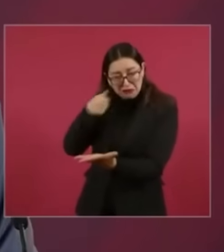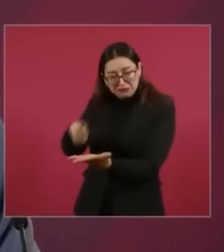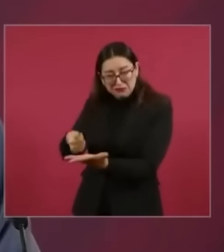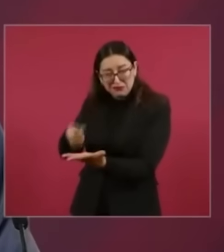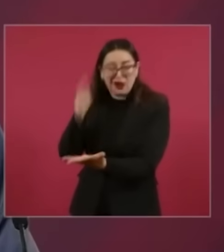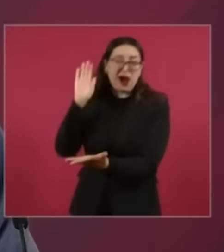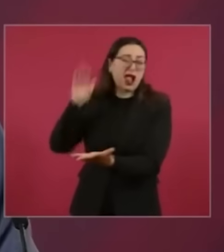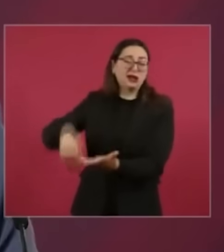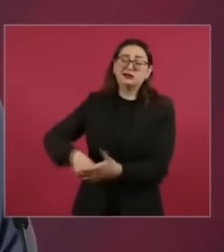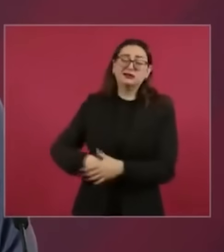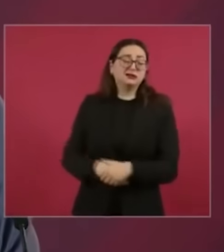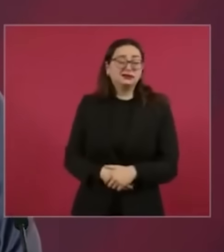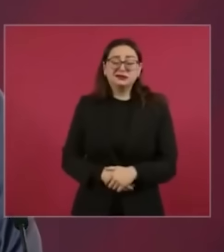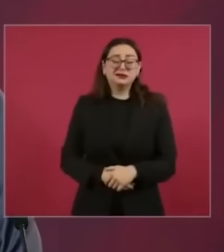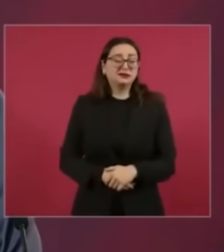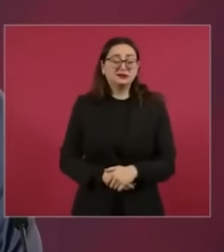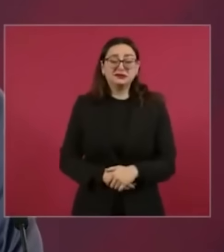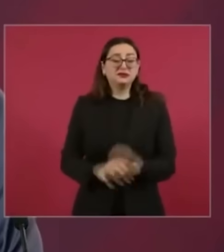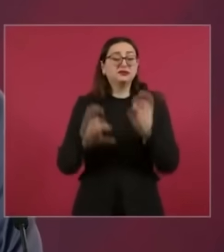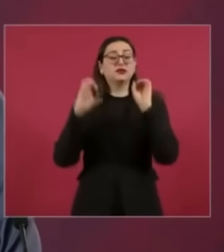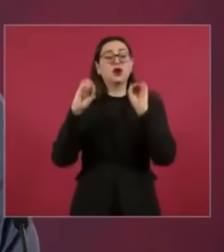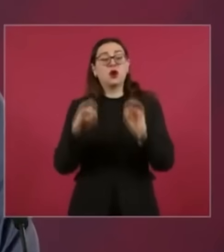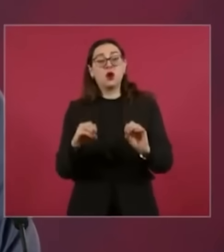O una encuesta